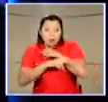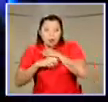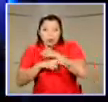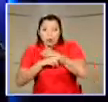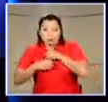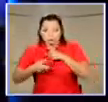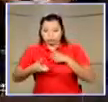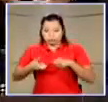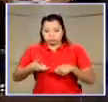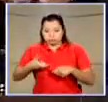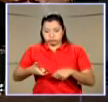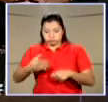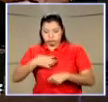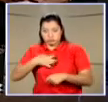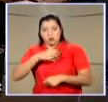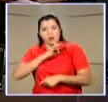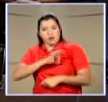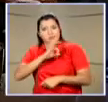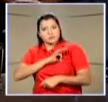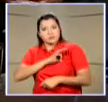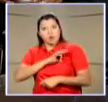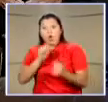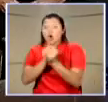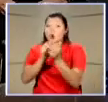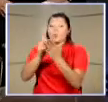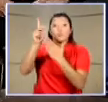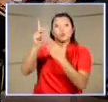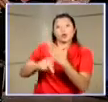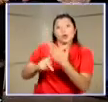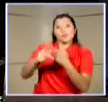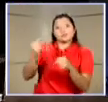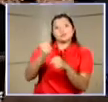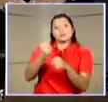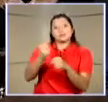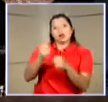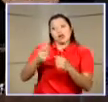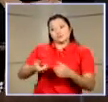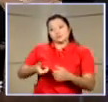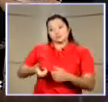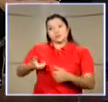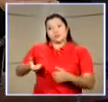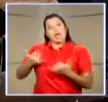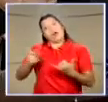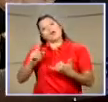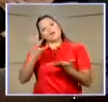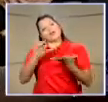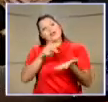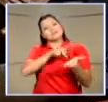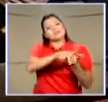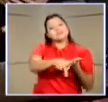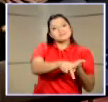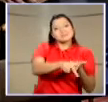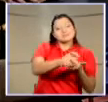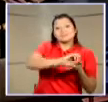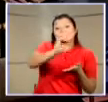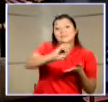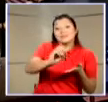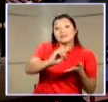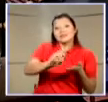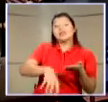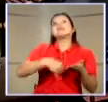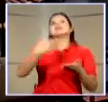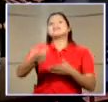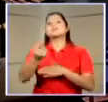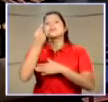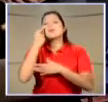de política pública que los hizo multimillonarios y que ahora no quieren retribuir? Y luego vemos ese tema de los recortes,